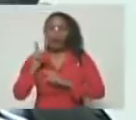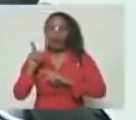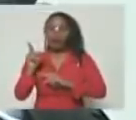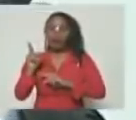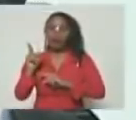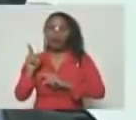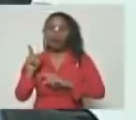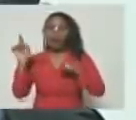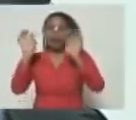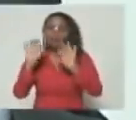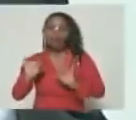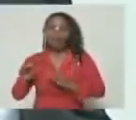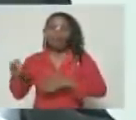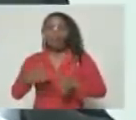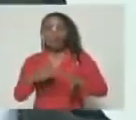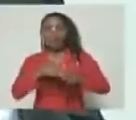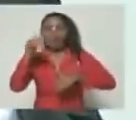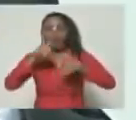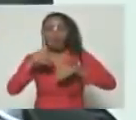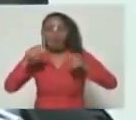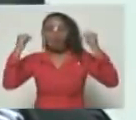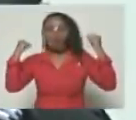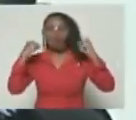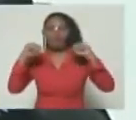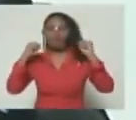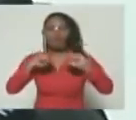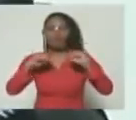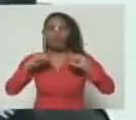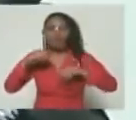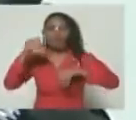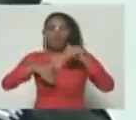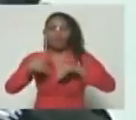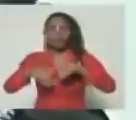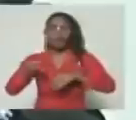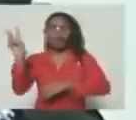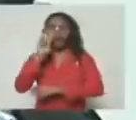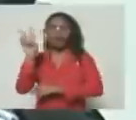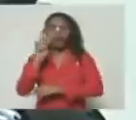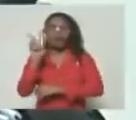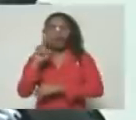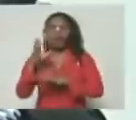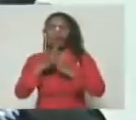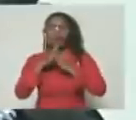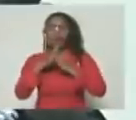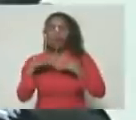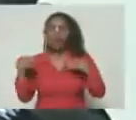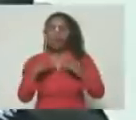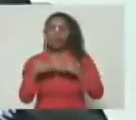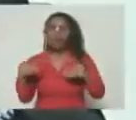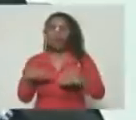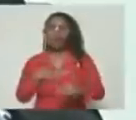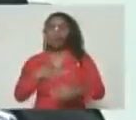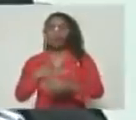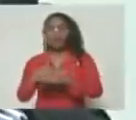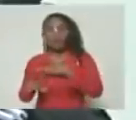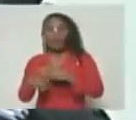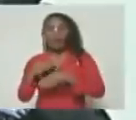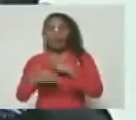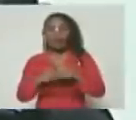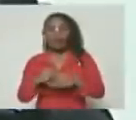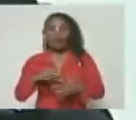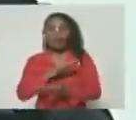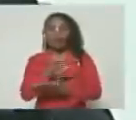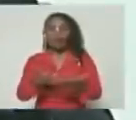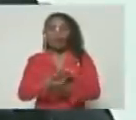que mediante la ruta electoral, en ejercicio del voto, es que los venezolanos todos vamos a dirimir nuestros problemas.